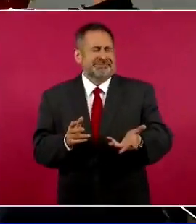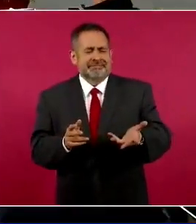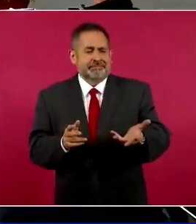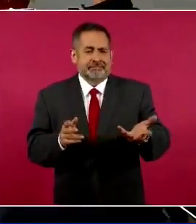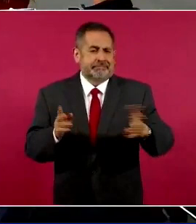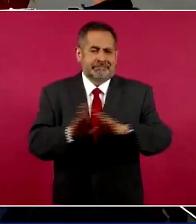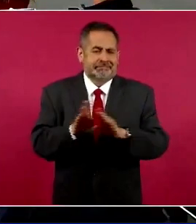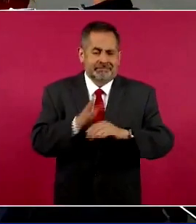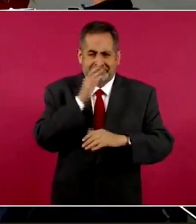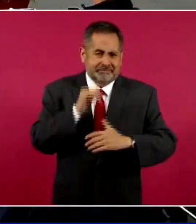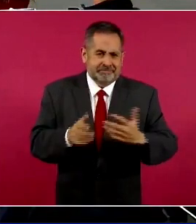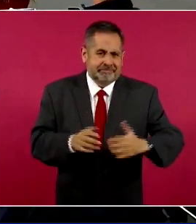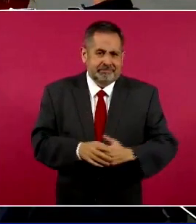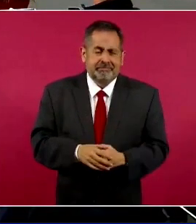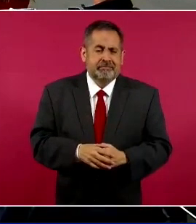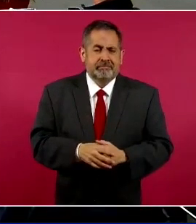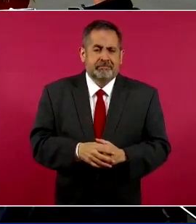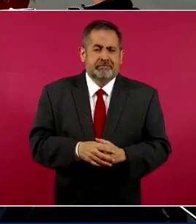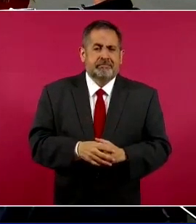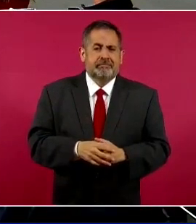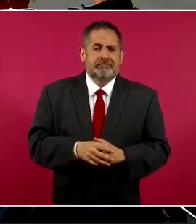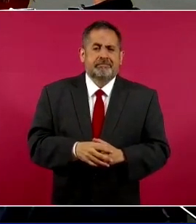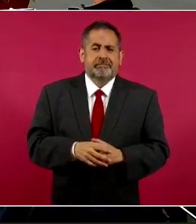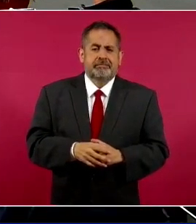porque ni modo que se iban